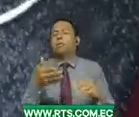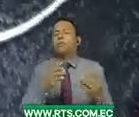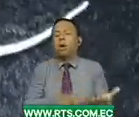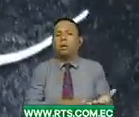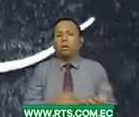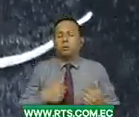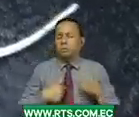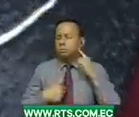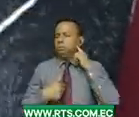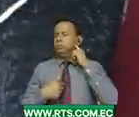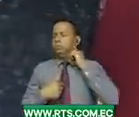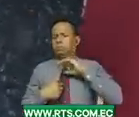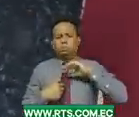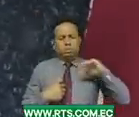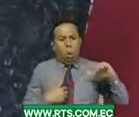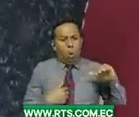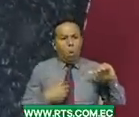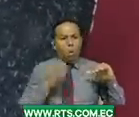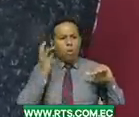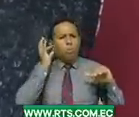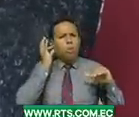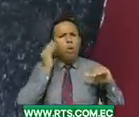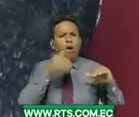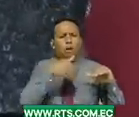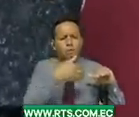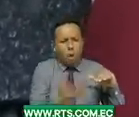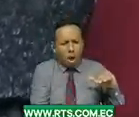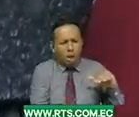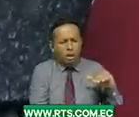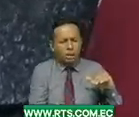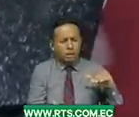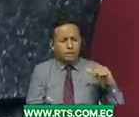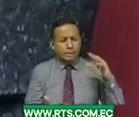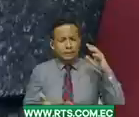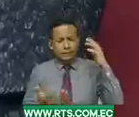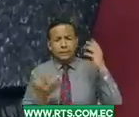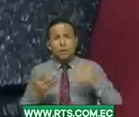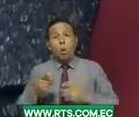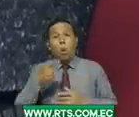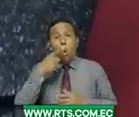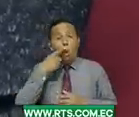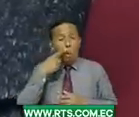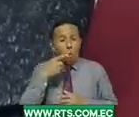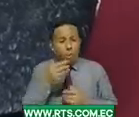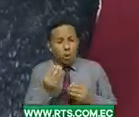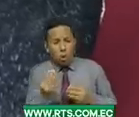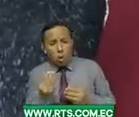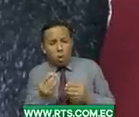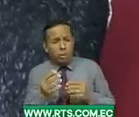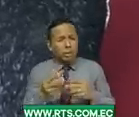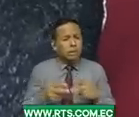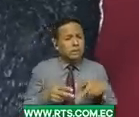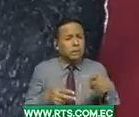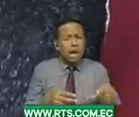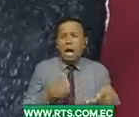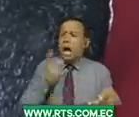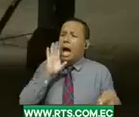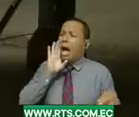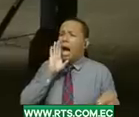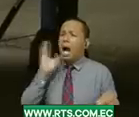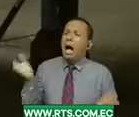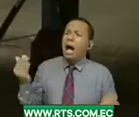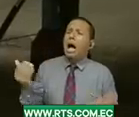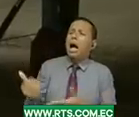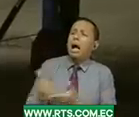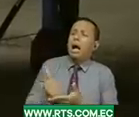vuelta, y cuando vinimos vimos a la señora que estaba ya tirada en el piso inmóvil y el chico estaba herido pero estaba consciente y él estaba pidiendo auxilio para la señora. El